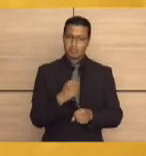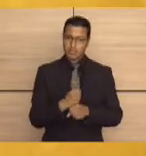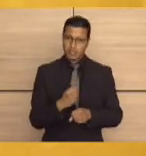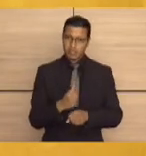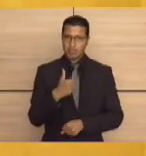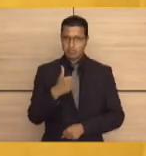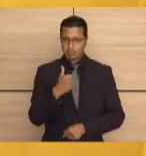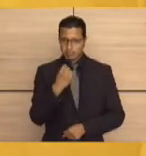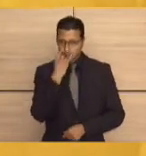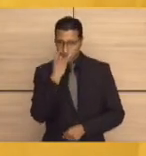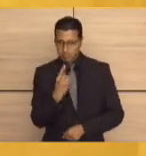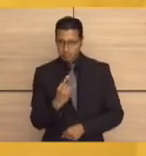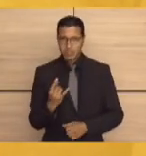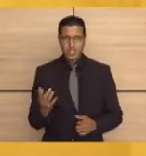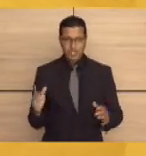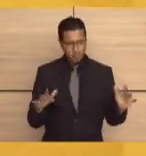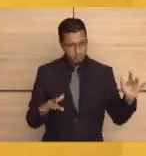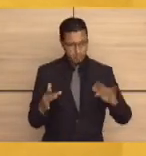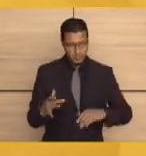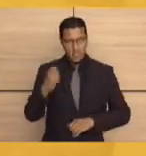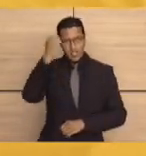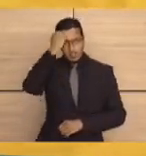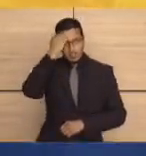tanto, me van acompañando los profes, la vice.